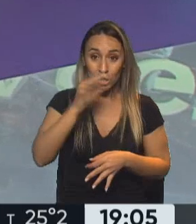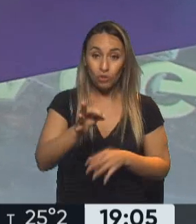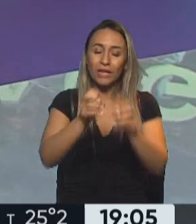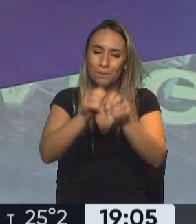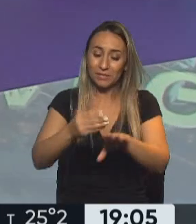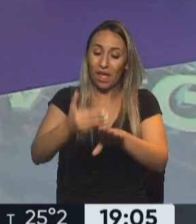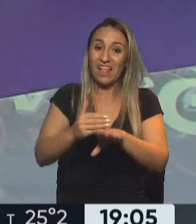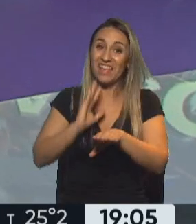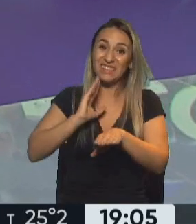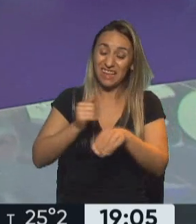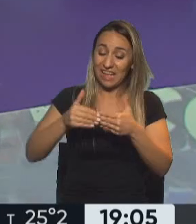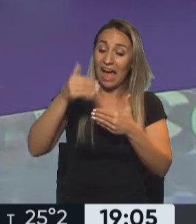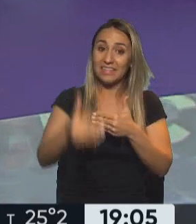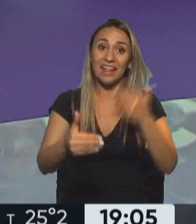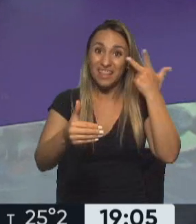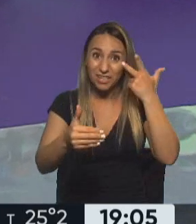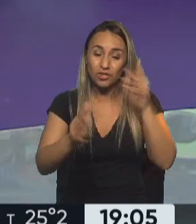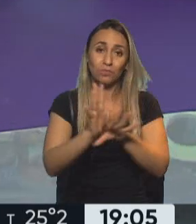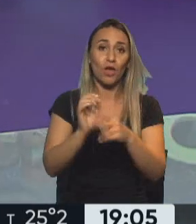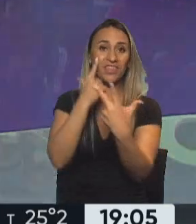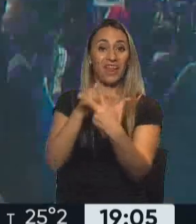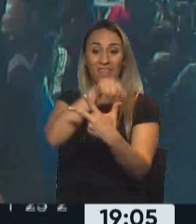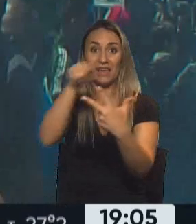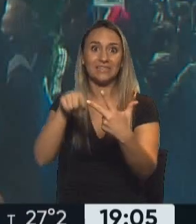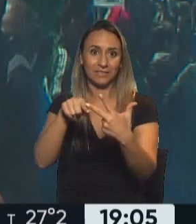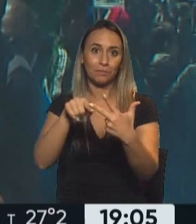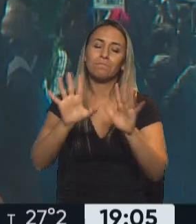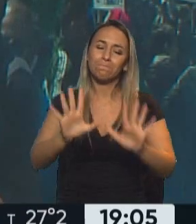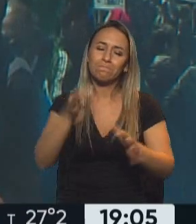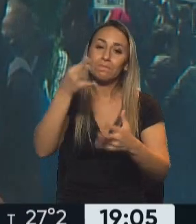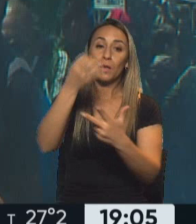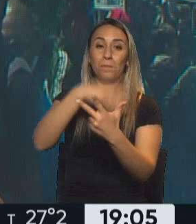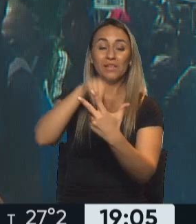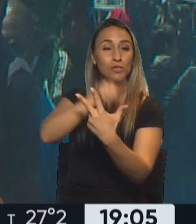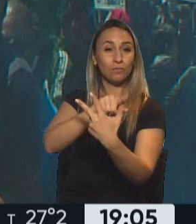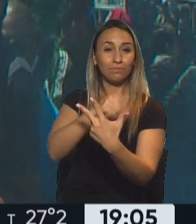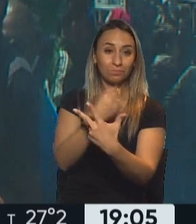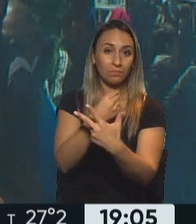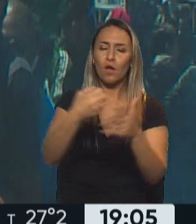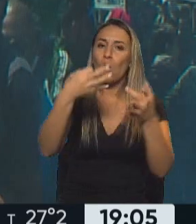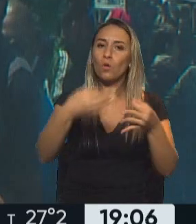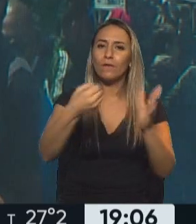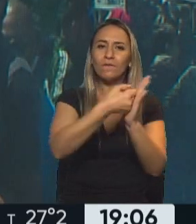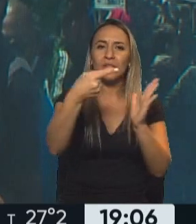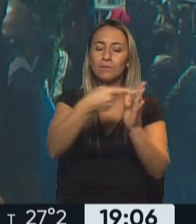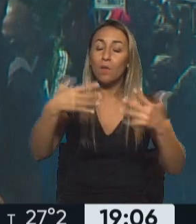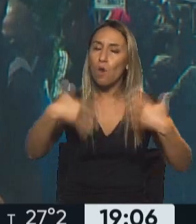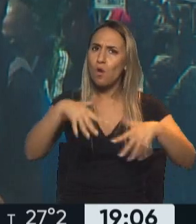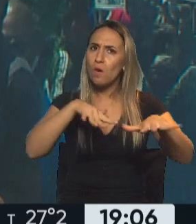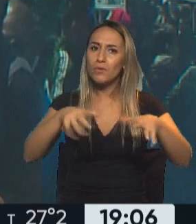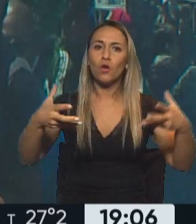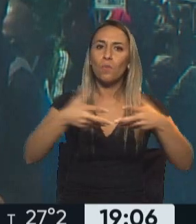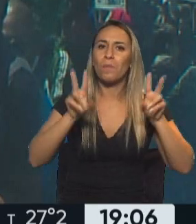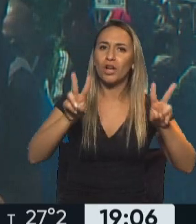16 y terminó el 18. Sí. Podemos decir porque si podemos dar como el punto de inicio de un fin de semana de mucho movimiento en el peronismo,